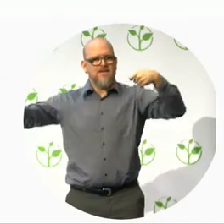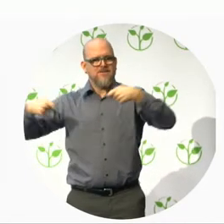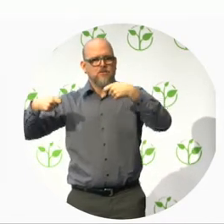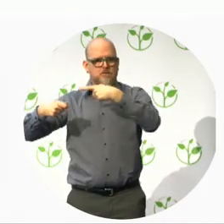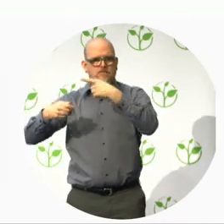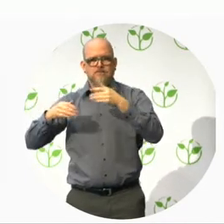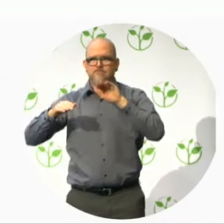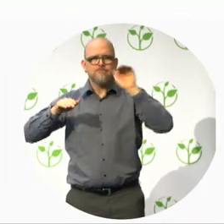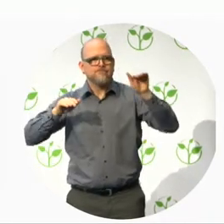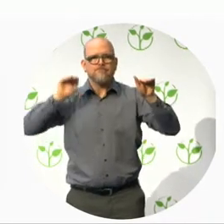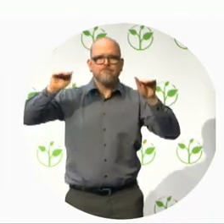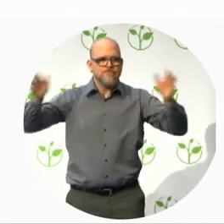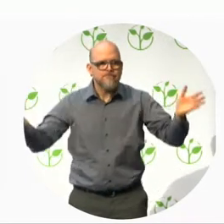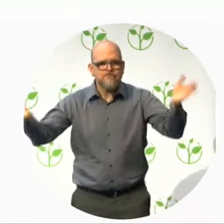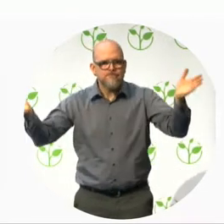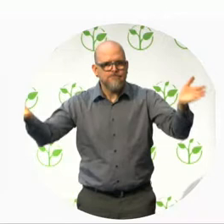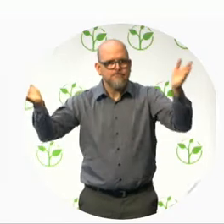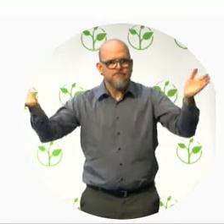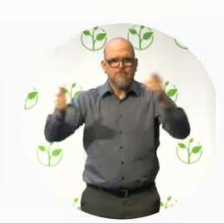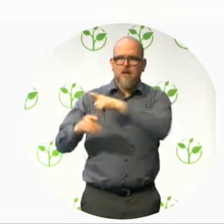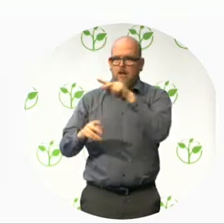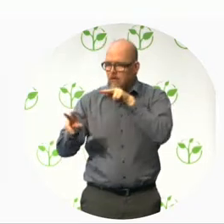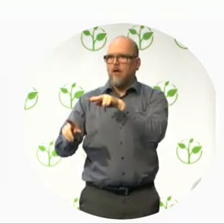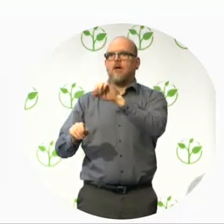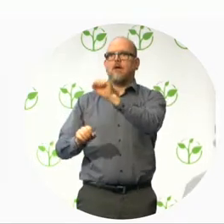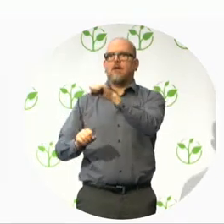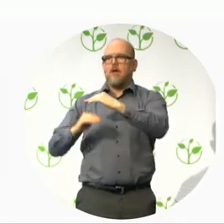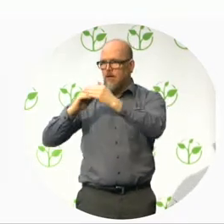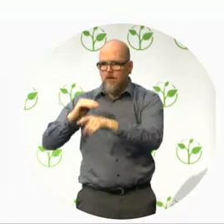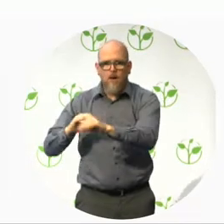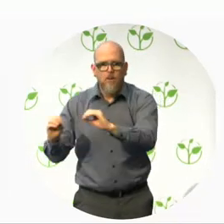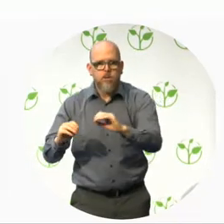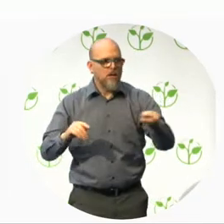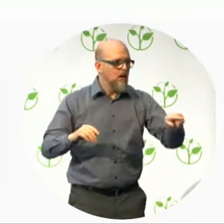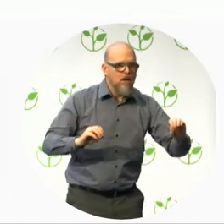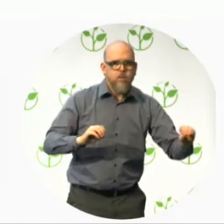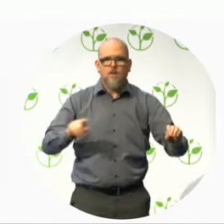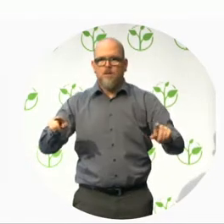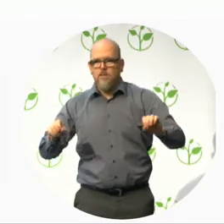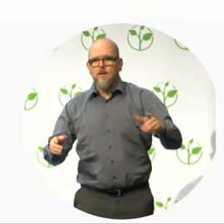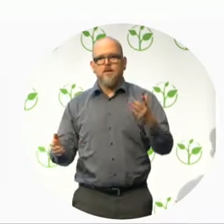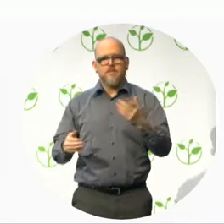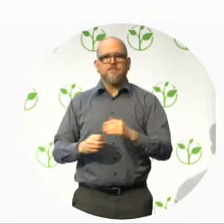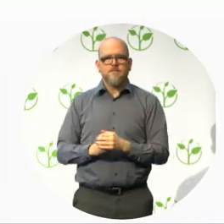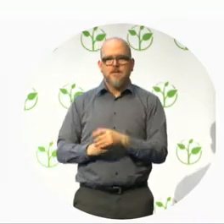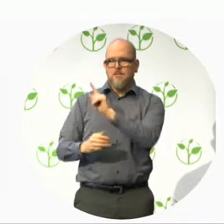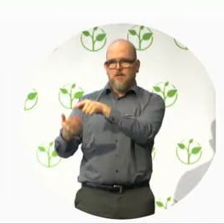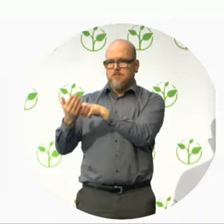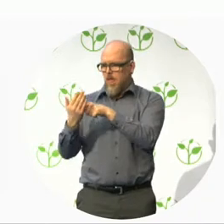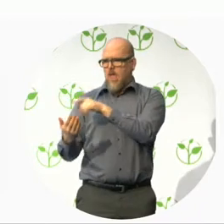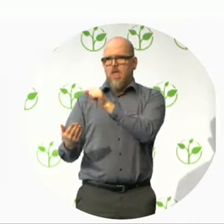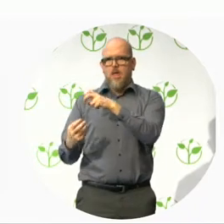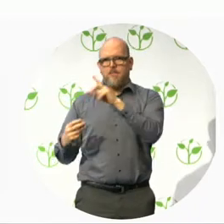Las calles Azulcenas amanecieron este lunes con la denuncia de obras que no existen. Estas rampas para los